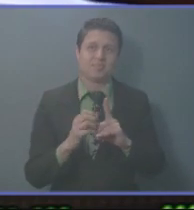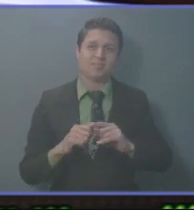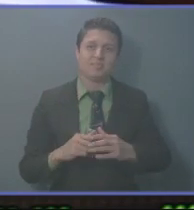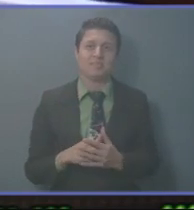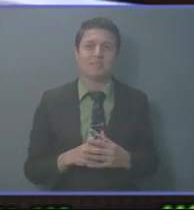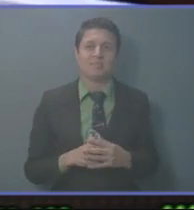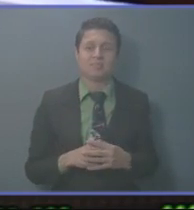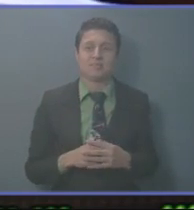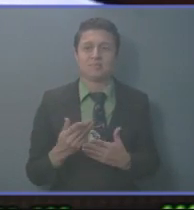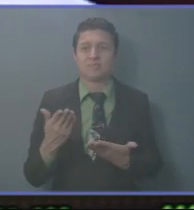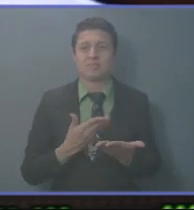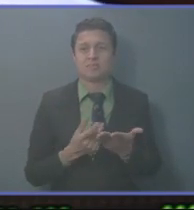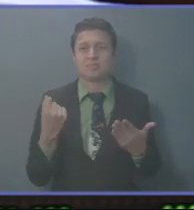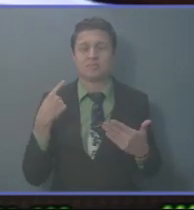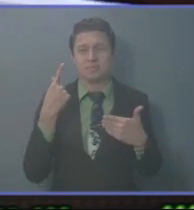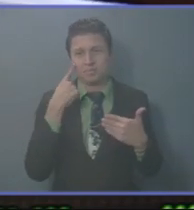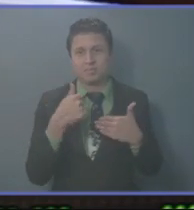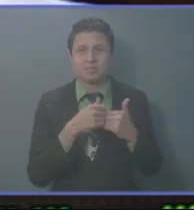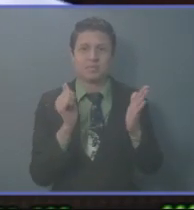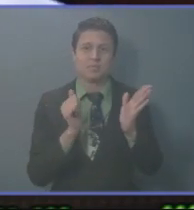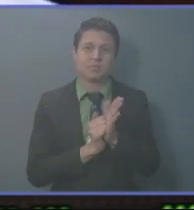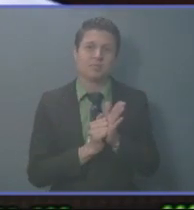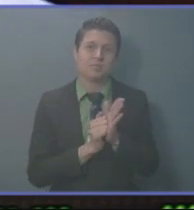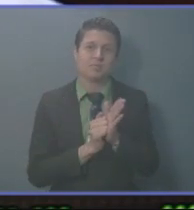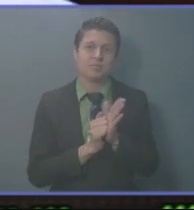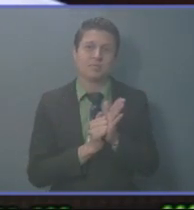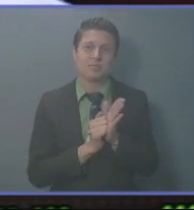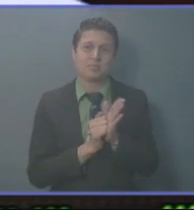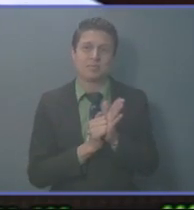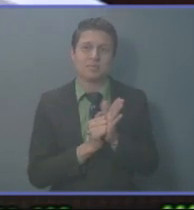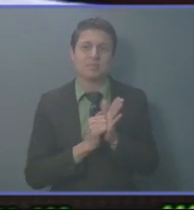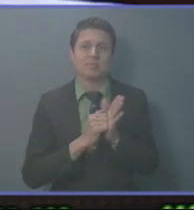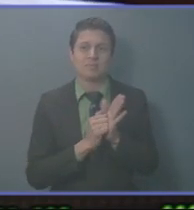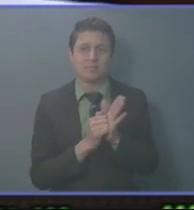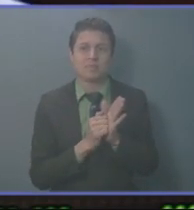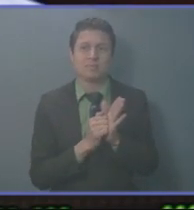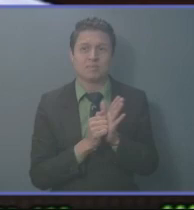del Decreto Legislativo 537 antes aludido.